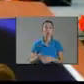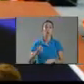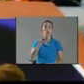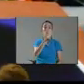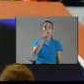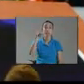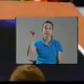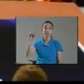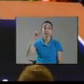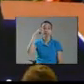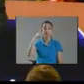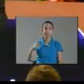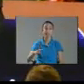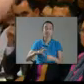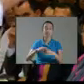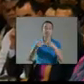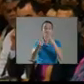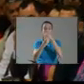Trágate el pito.